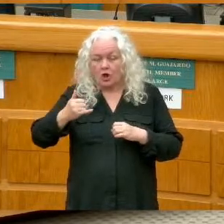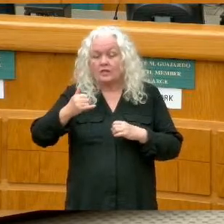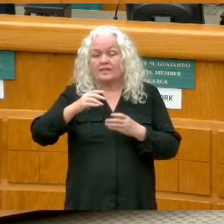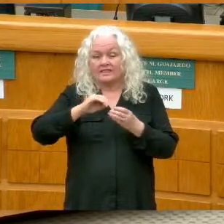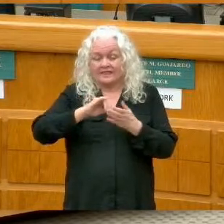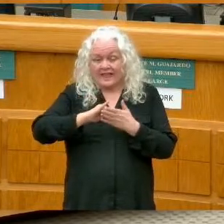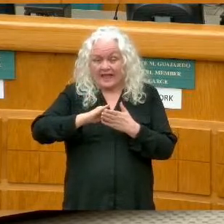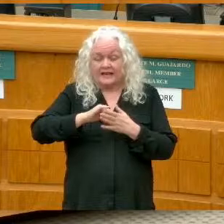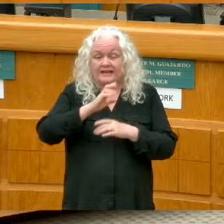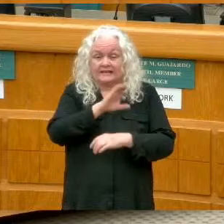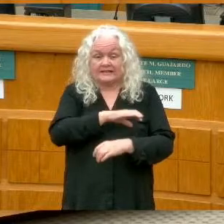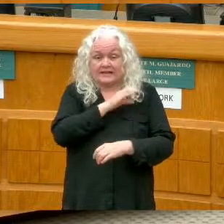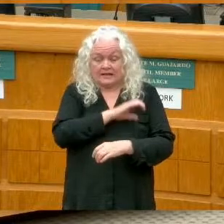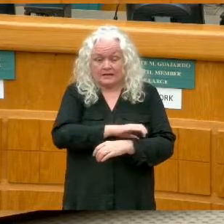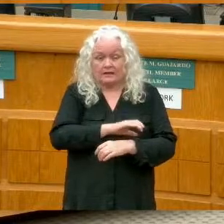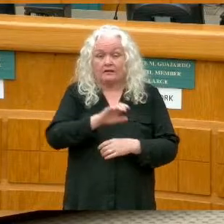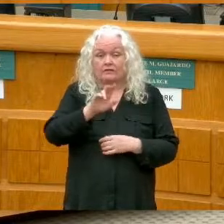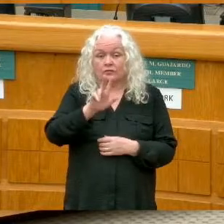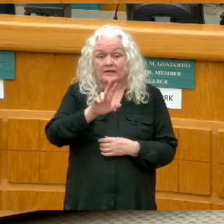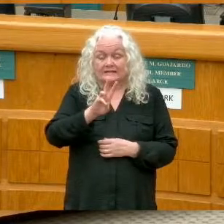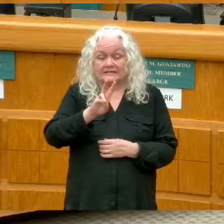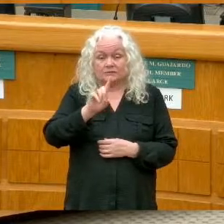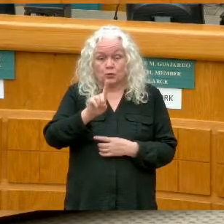COVID-19 Outpatient Clinic at